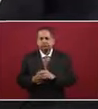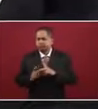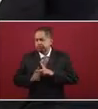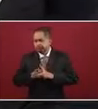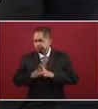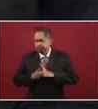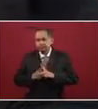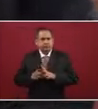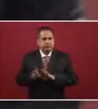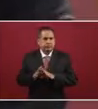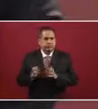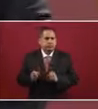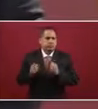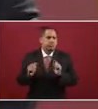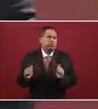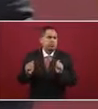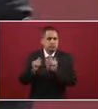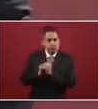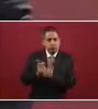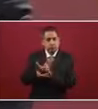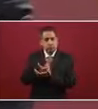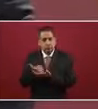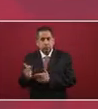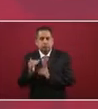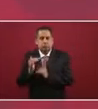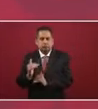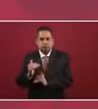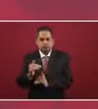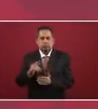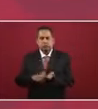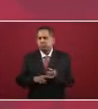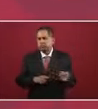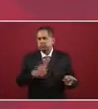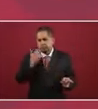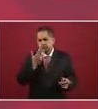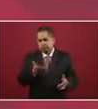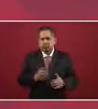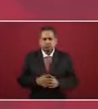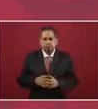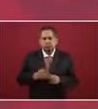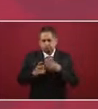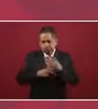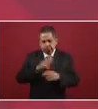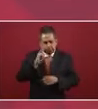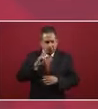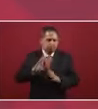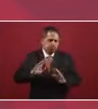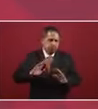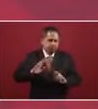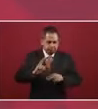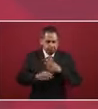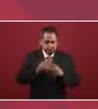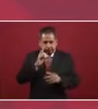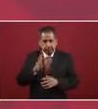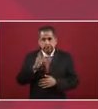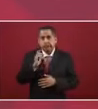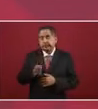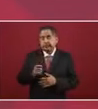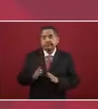midan, se establezcan a partir del salario mínimo. Se está viendo eso. Tiene que